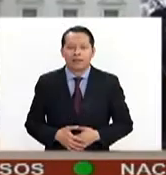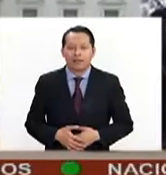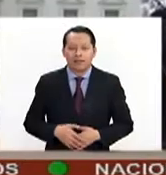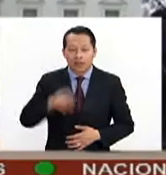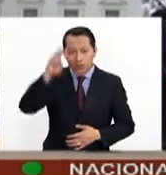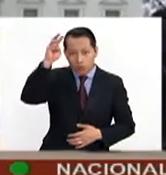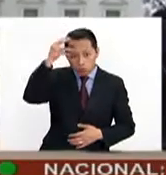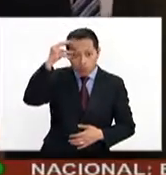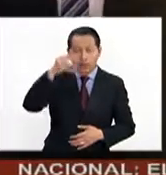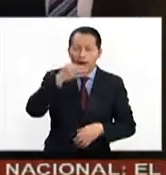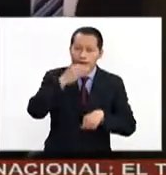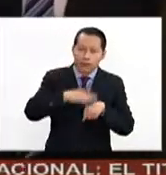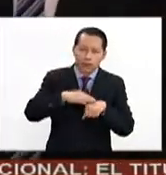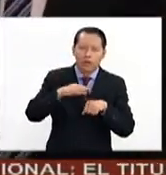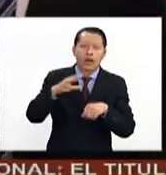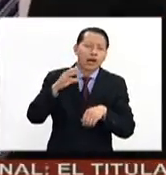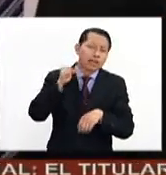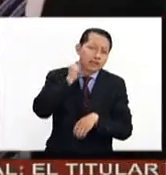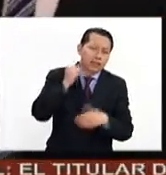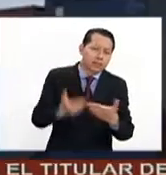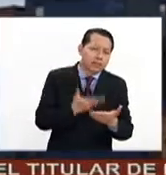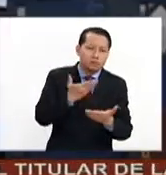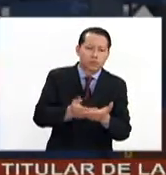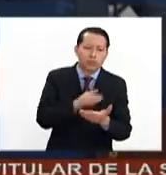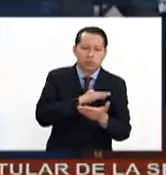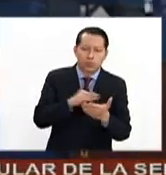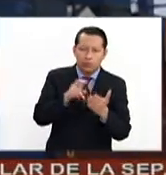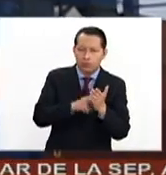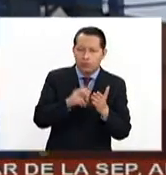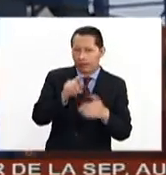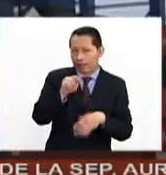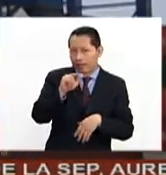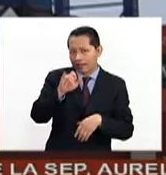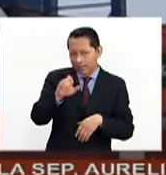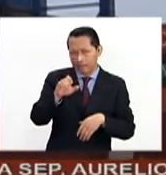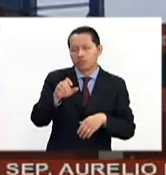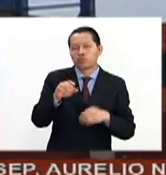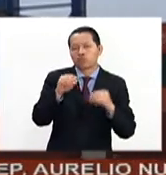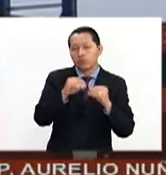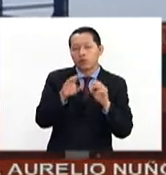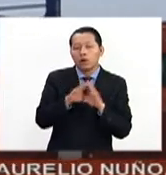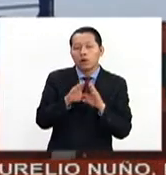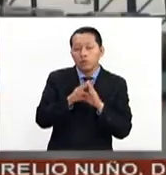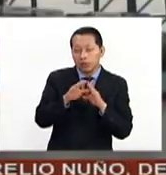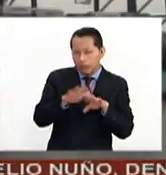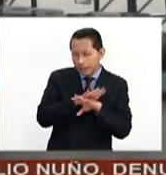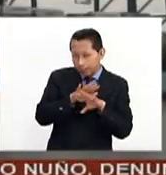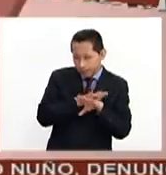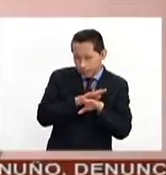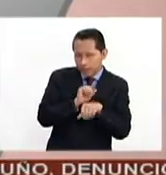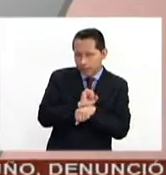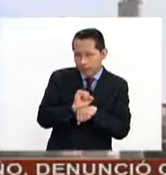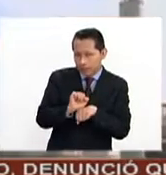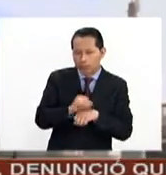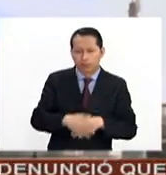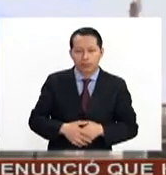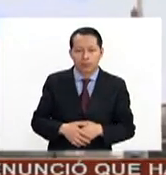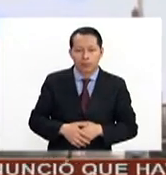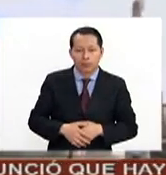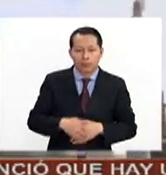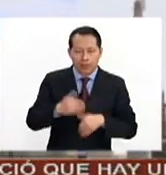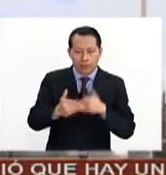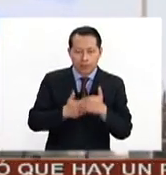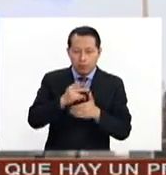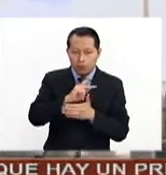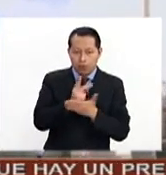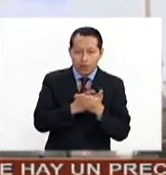Donald Trump envía al Congreso su propuesta de reformas al Tratado de Libre Comercio. Plantea modificaciones modestas. Los avances